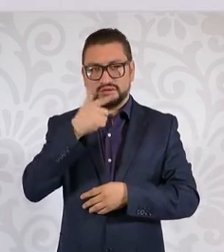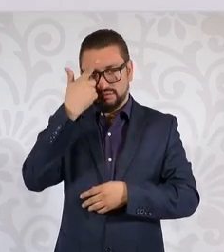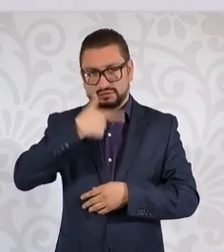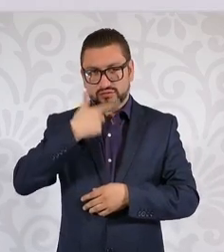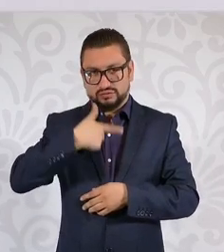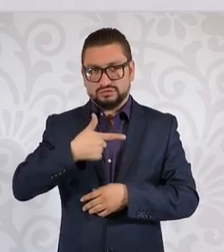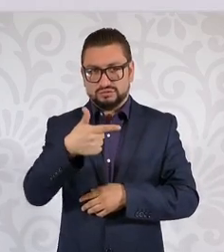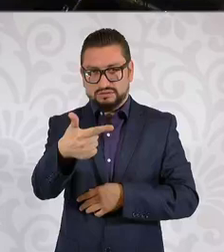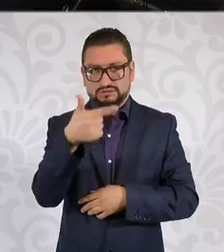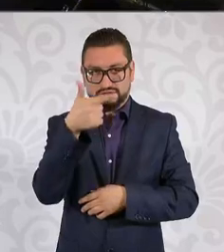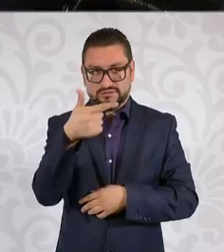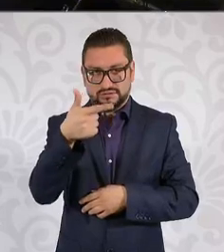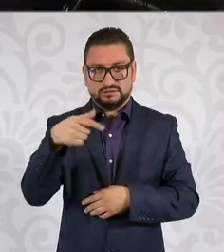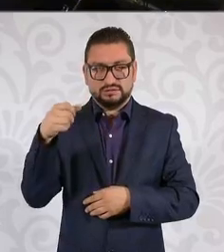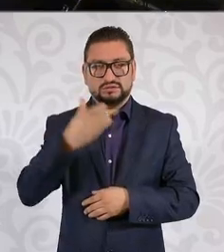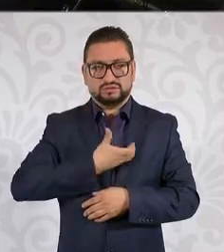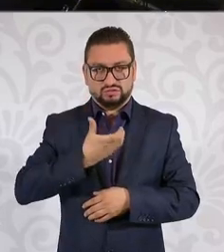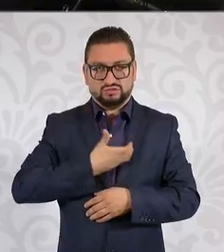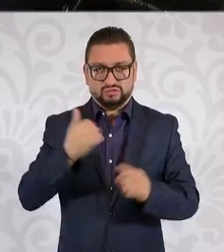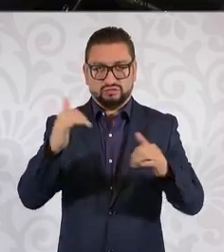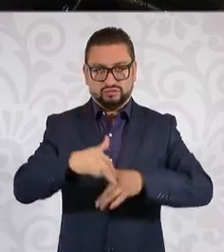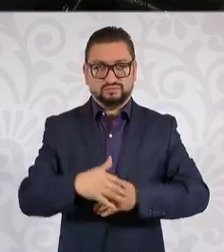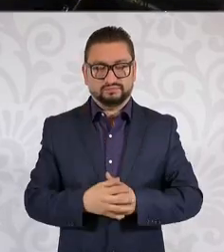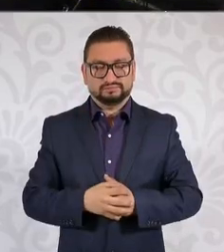noche aquí en el Zócalo. Sí.